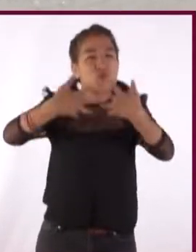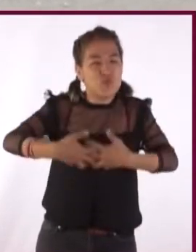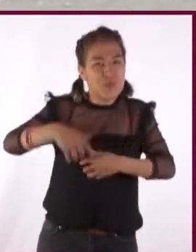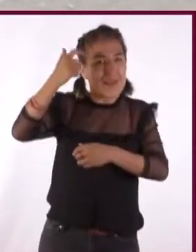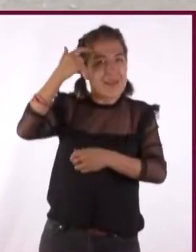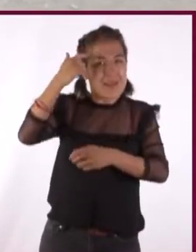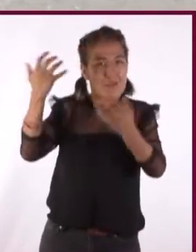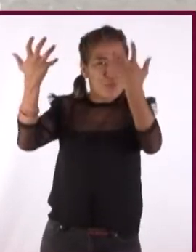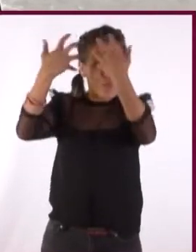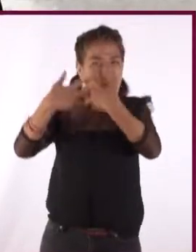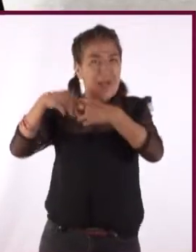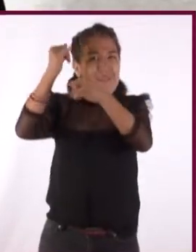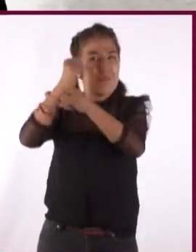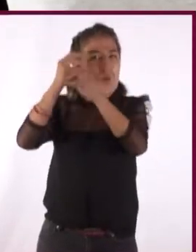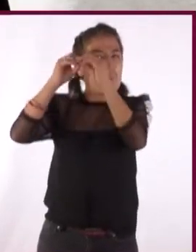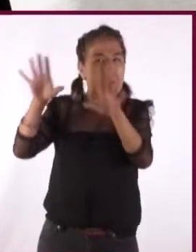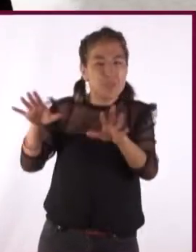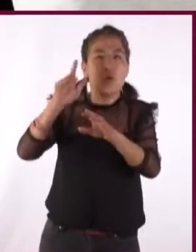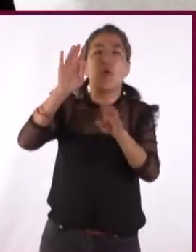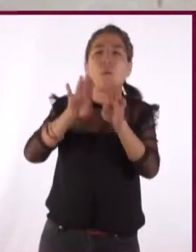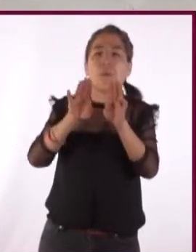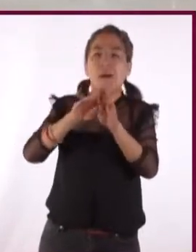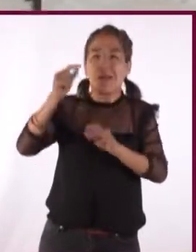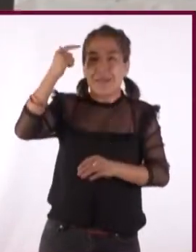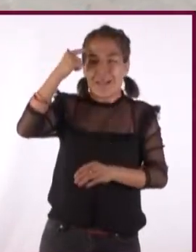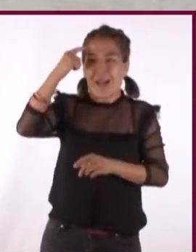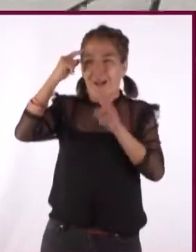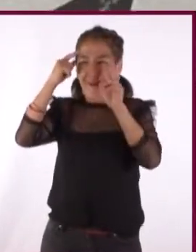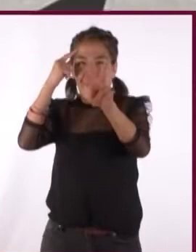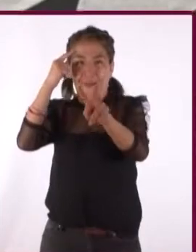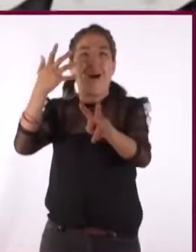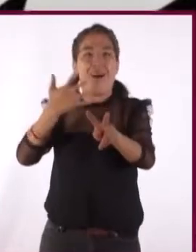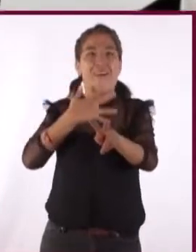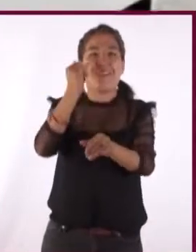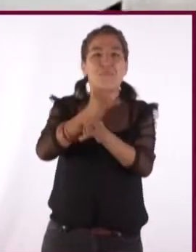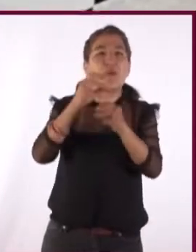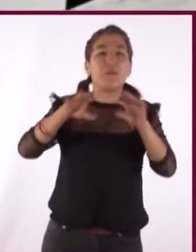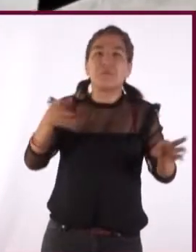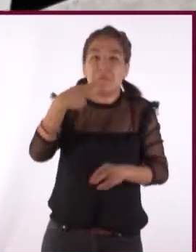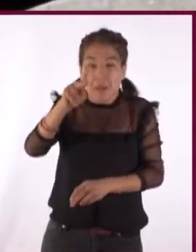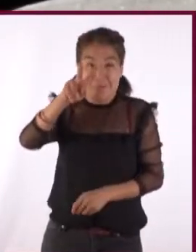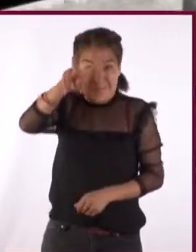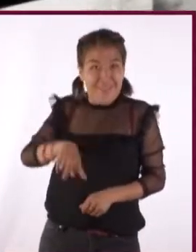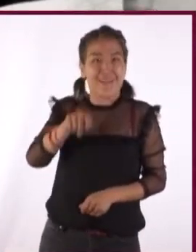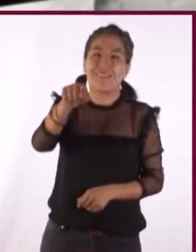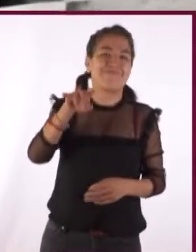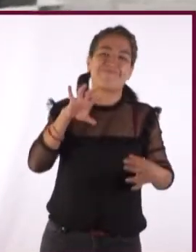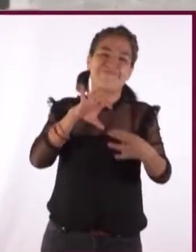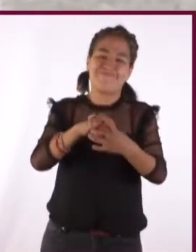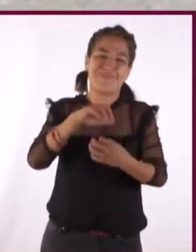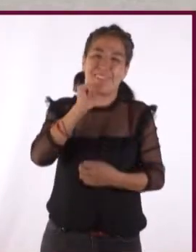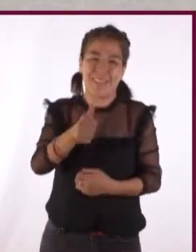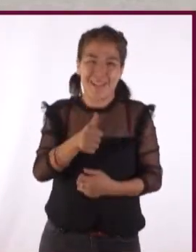de la información, que nuestro cerebro cree captar una información que no corresponde, ¿no?